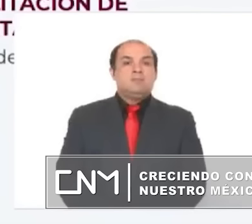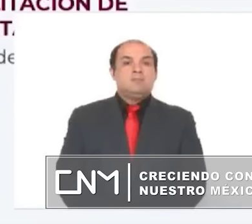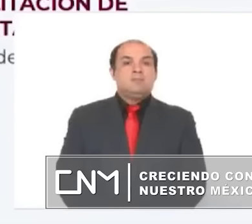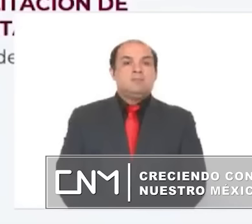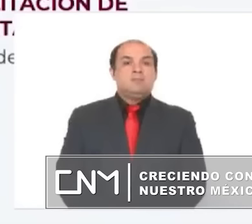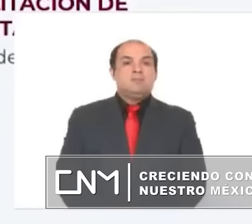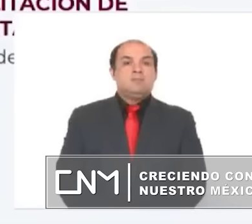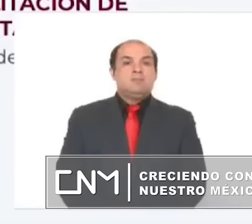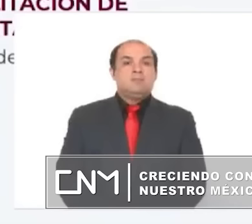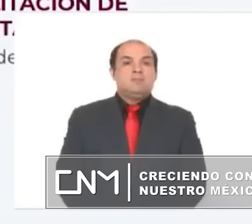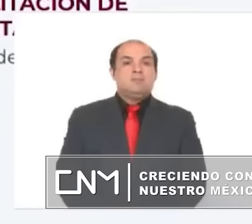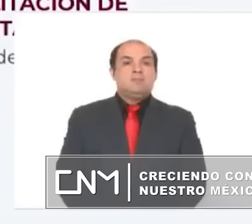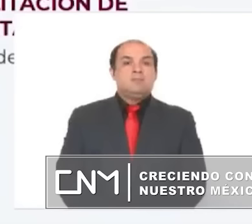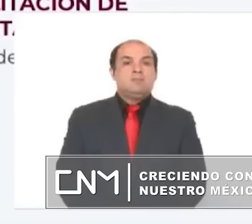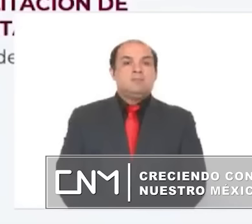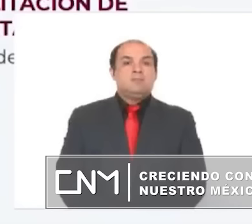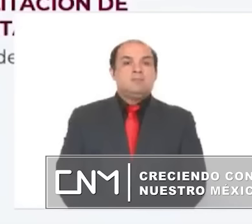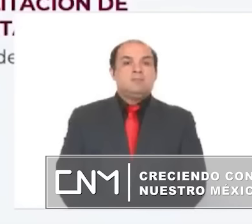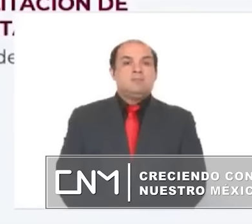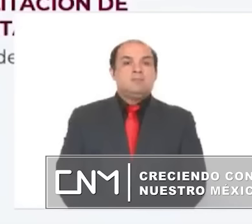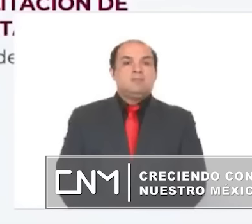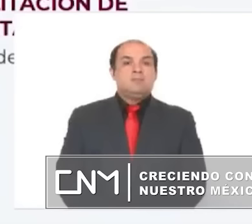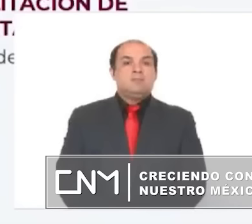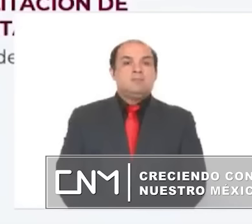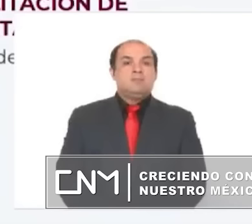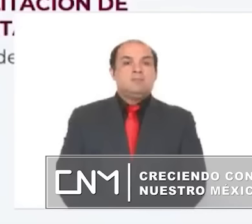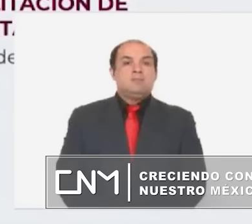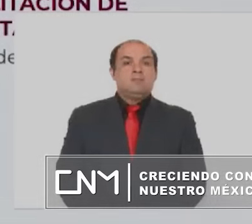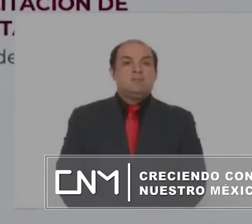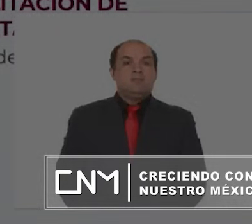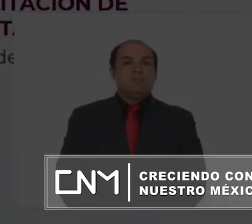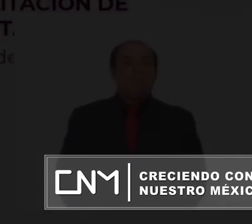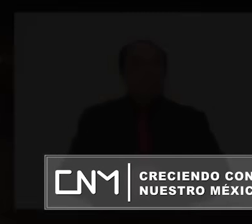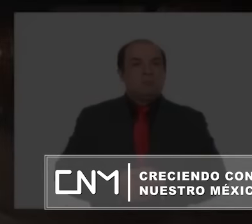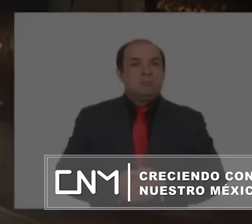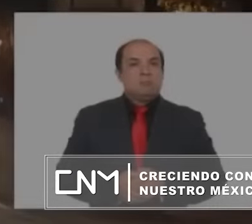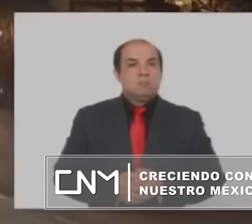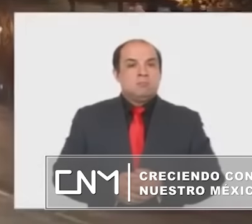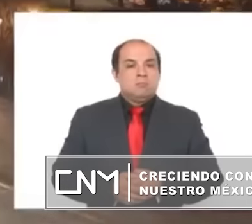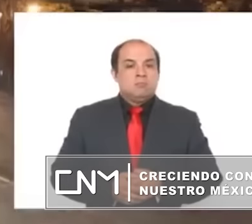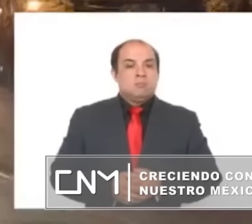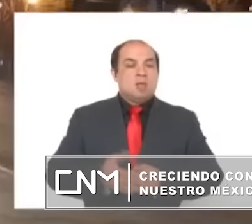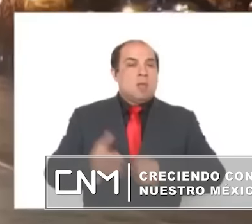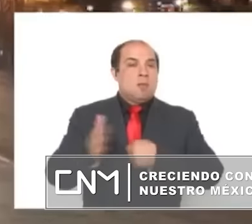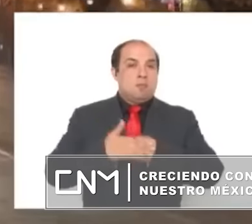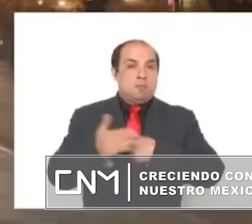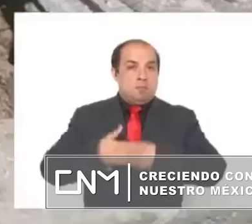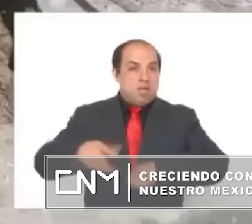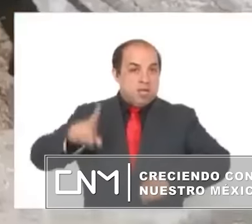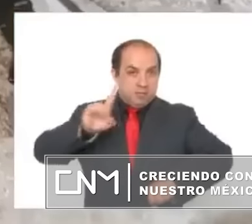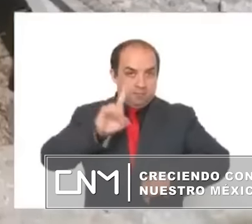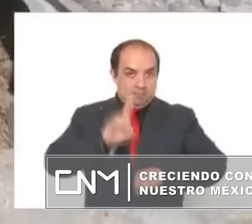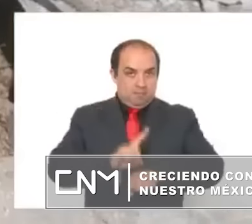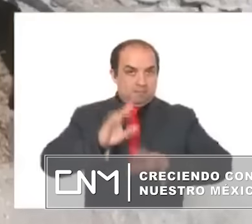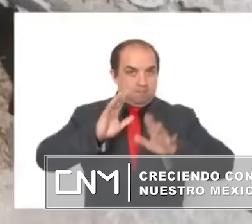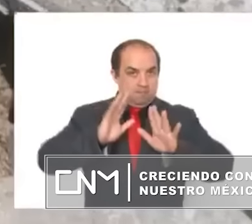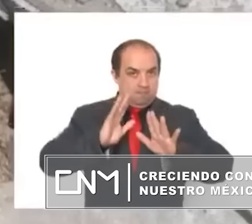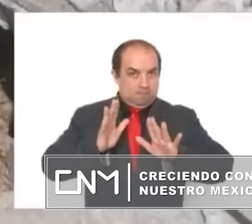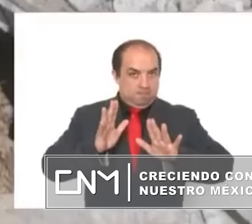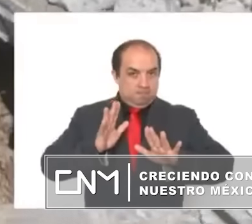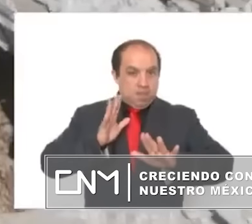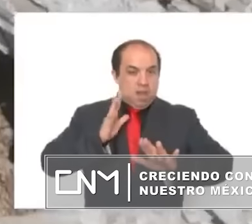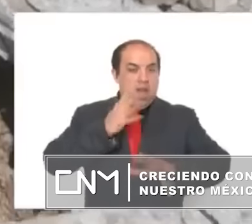en la rehabilitación de banquetas prácticamente tiene el 45%. Así como también se avanza en las plataformas con